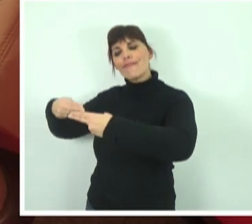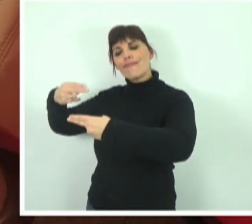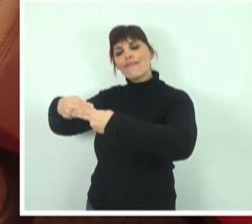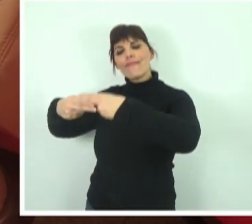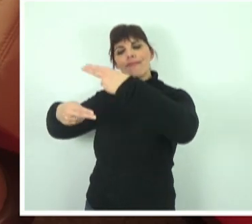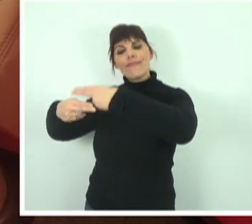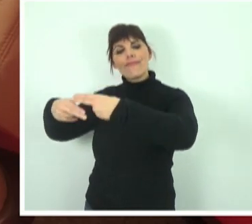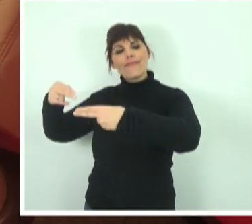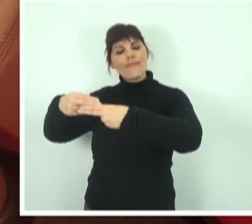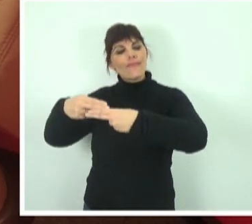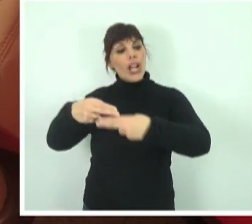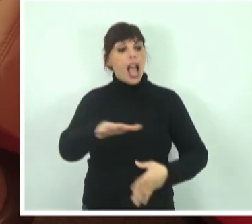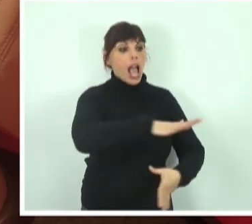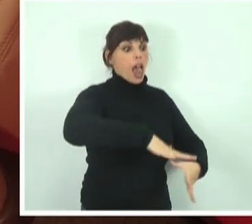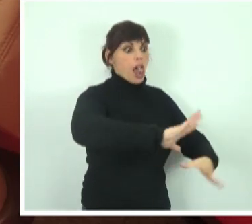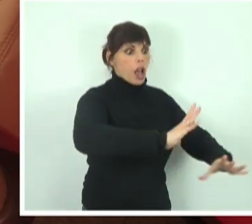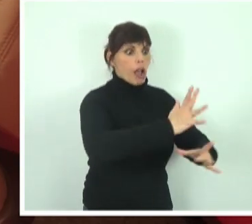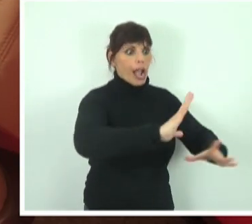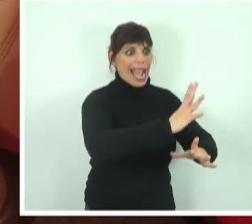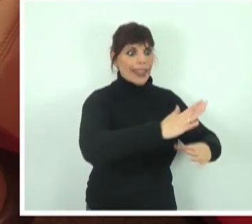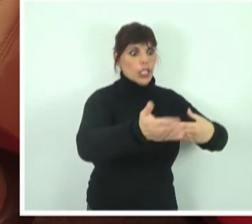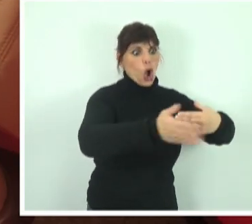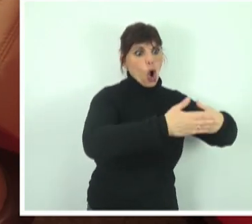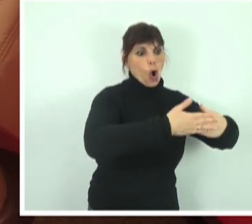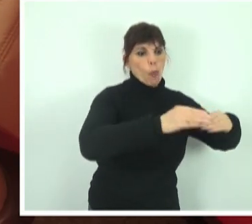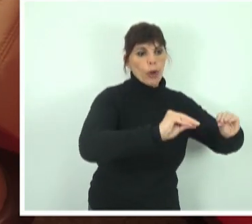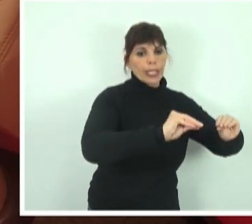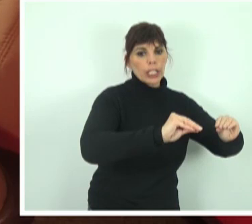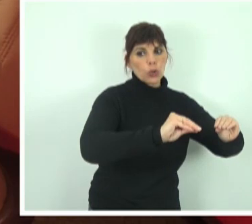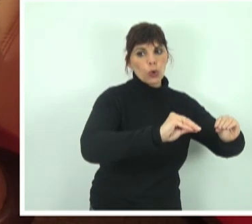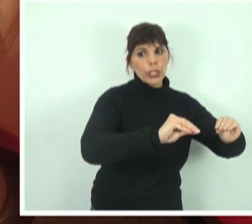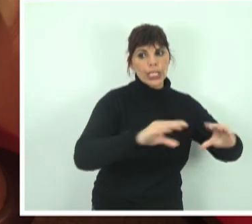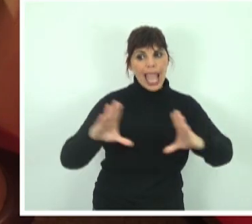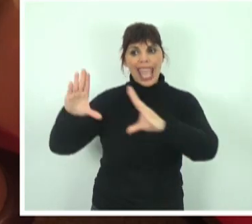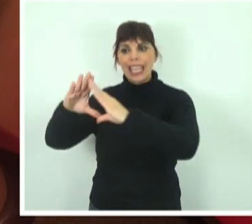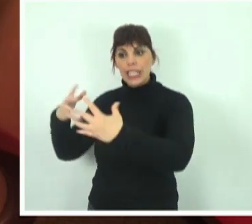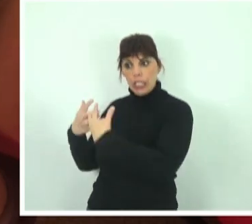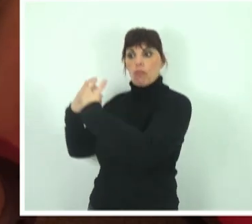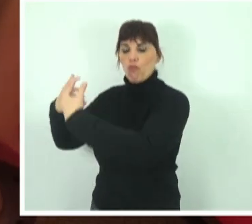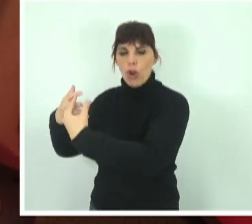puertas del Hades no prevalecerán contra ella.